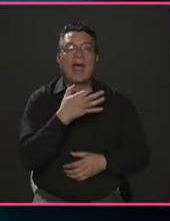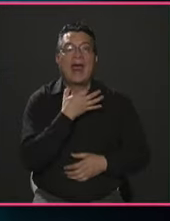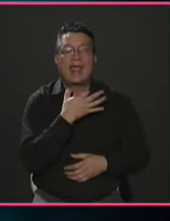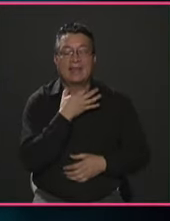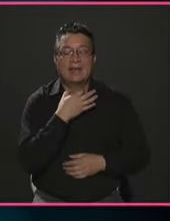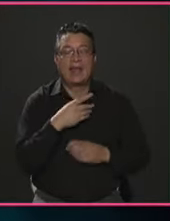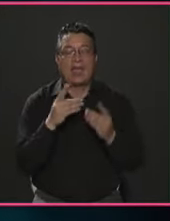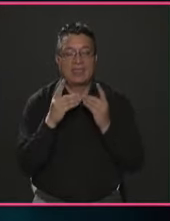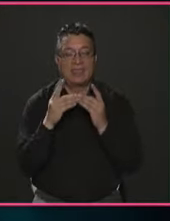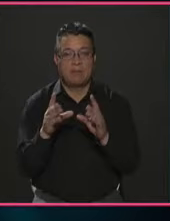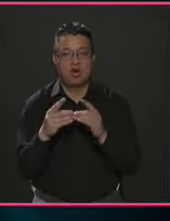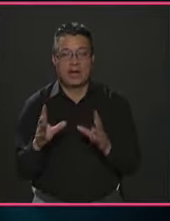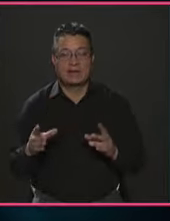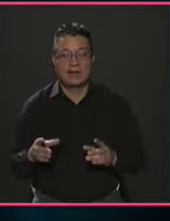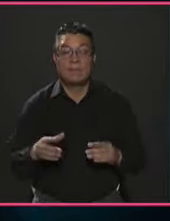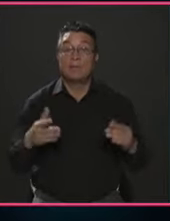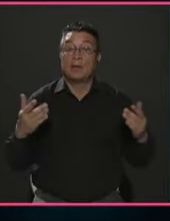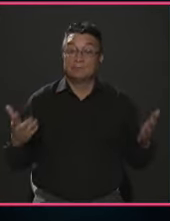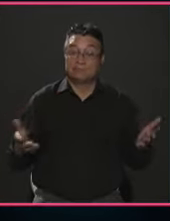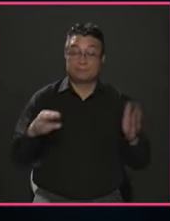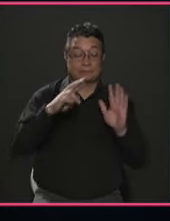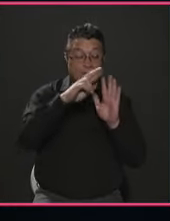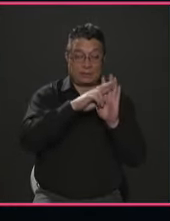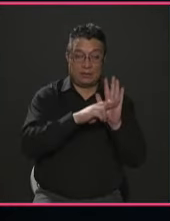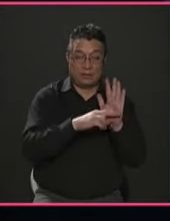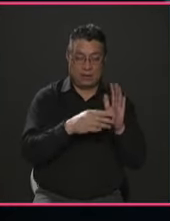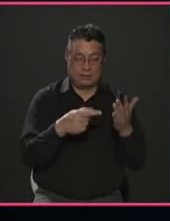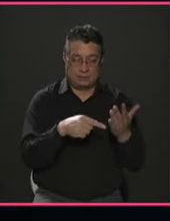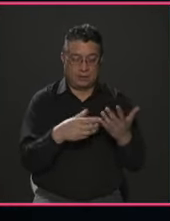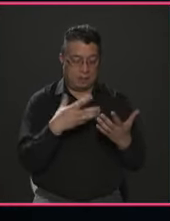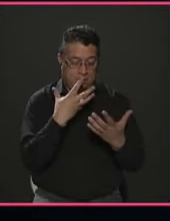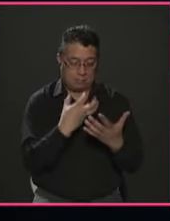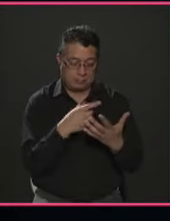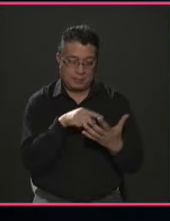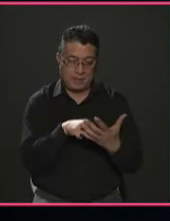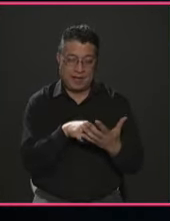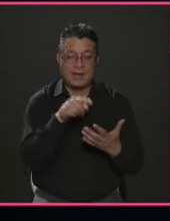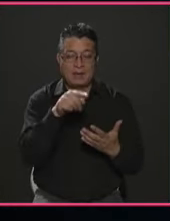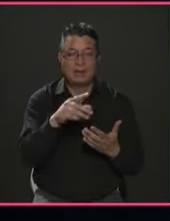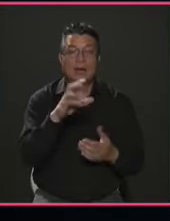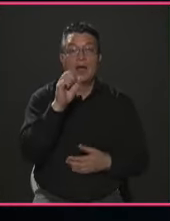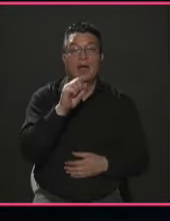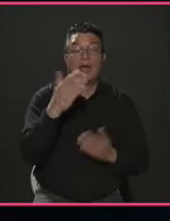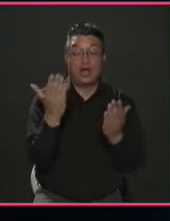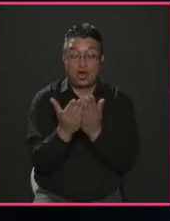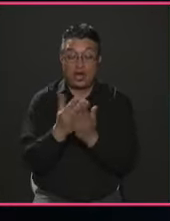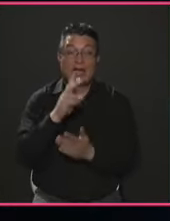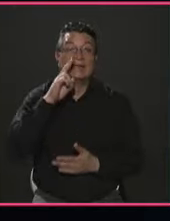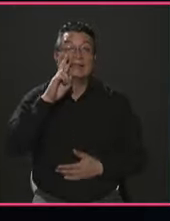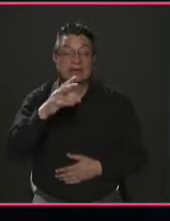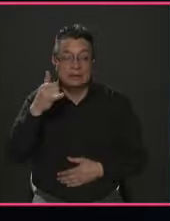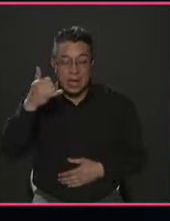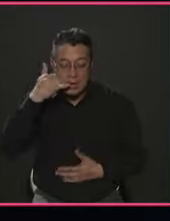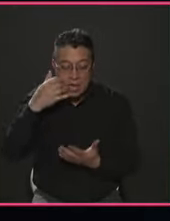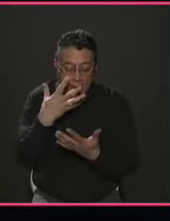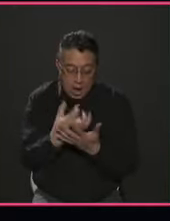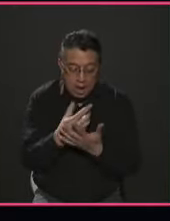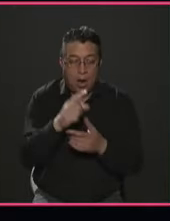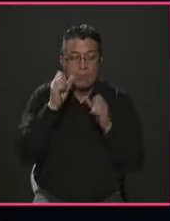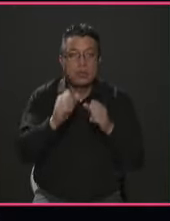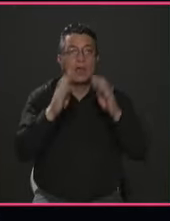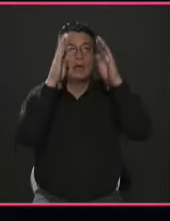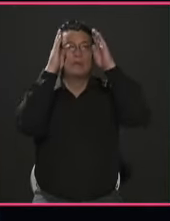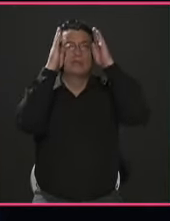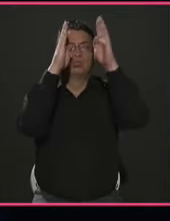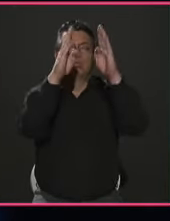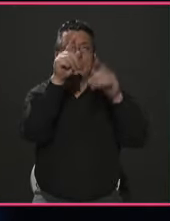democracia entonces regular las pantallas aulas sin pantalla para que nuestros niños puedan concentrar